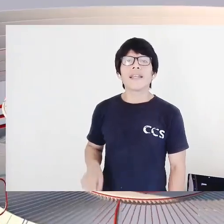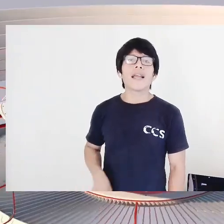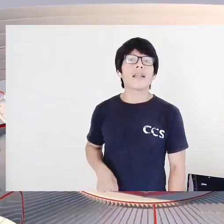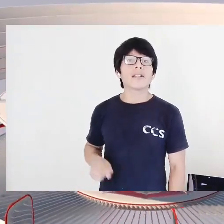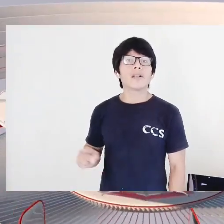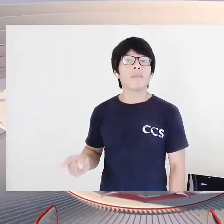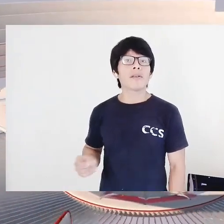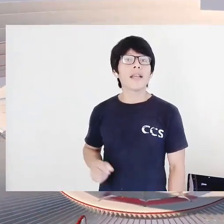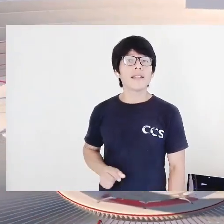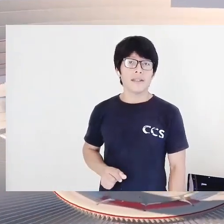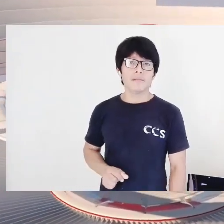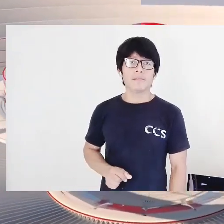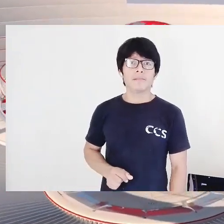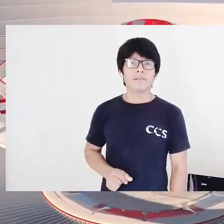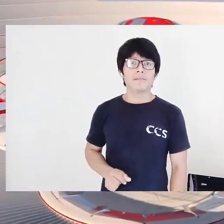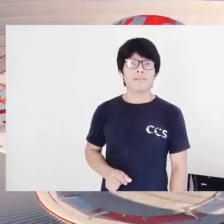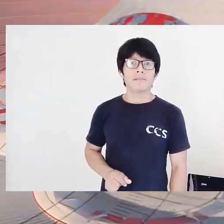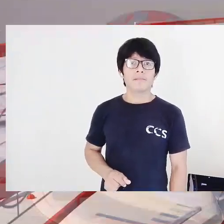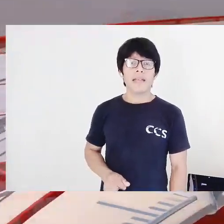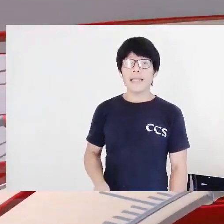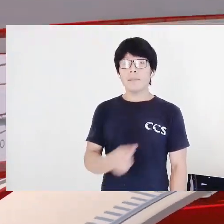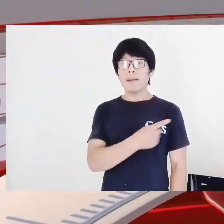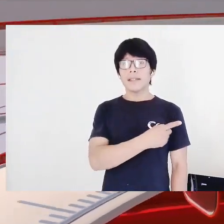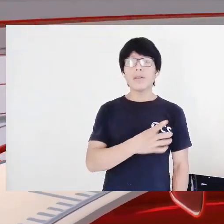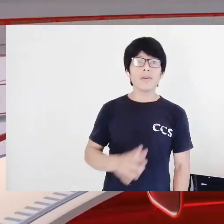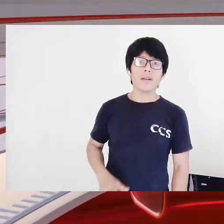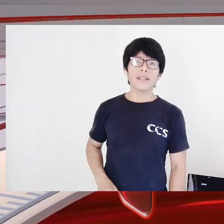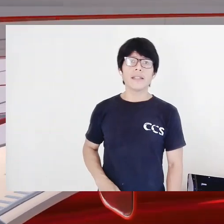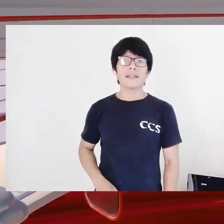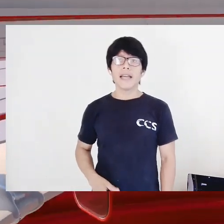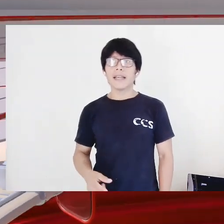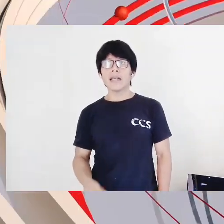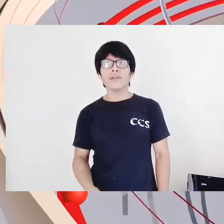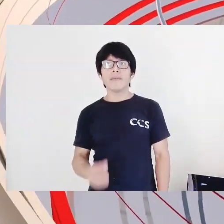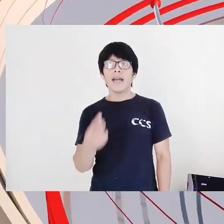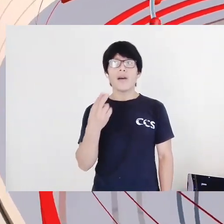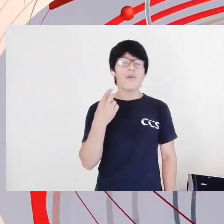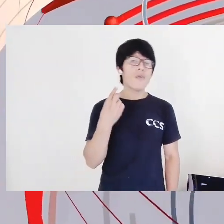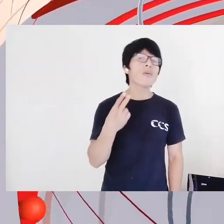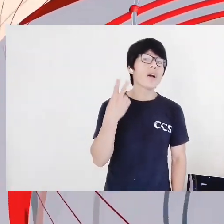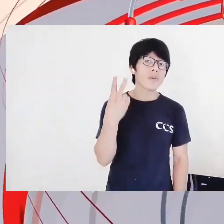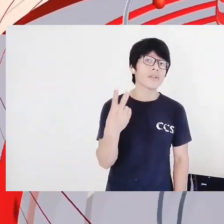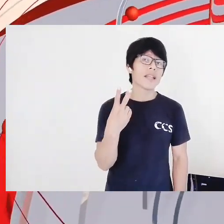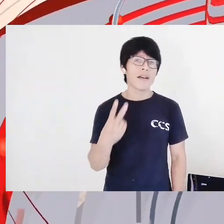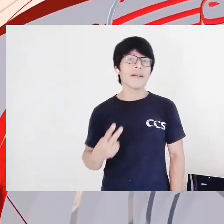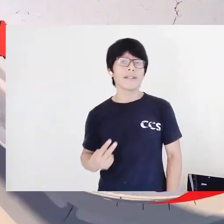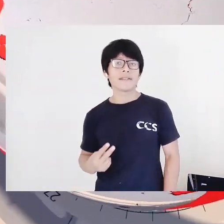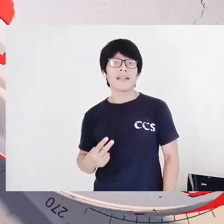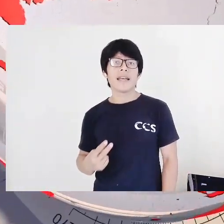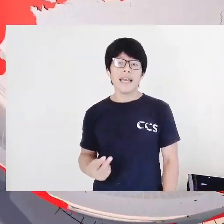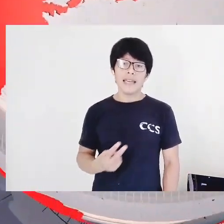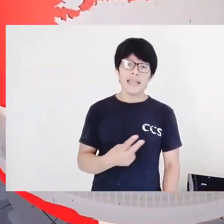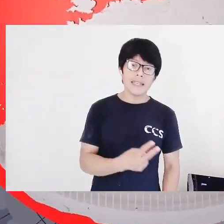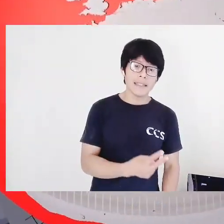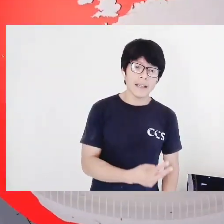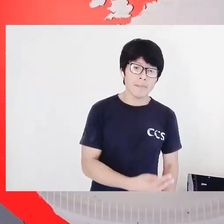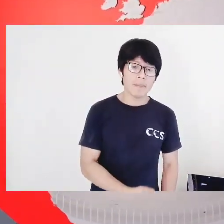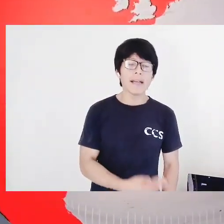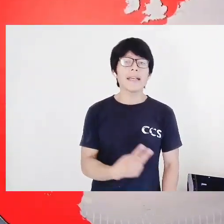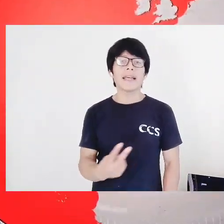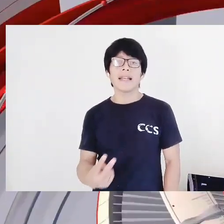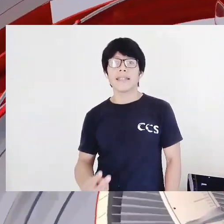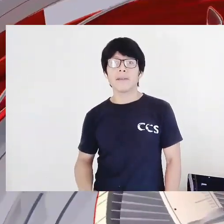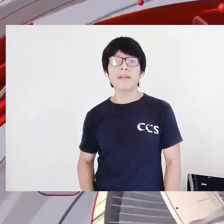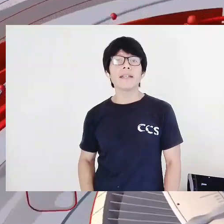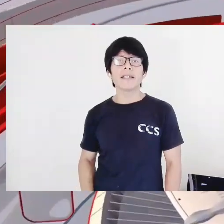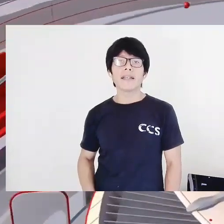cargos federales importantes. En el pasado no lo hacían. Si al caso había una o dos nada más, en las del